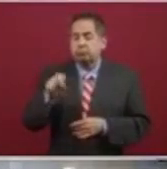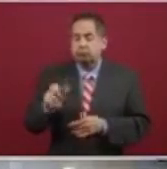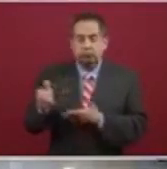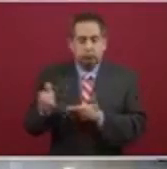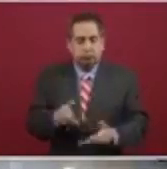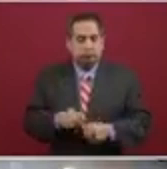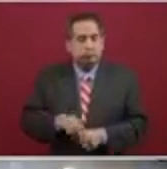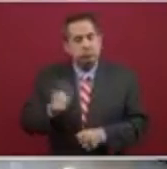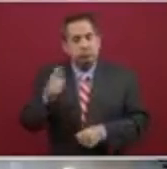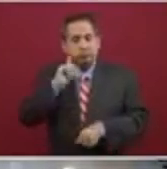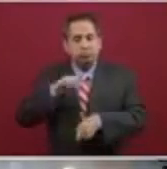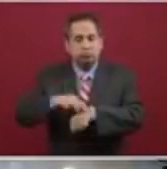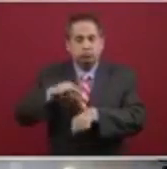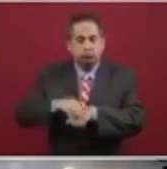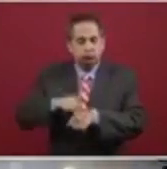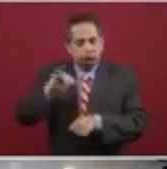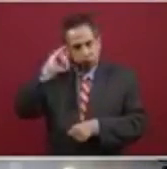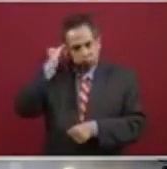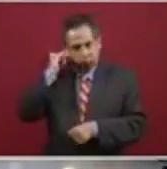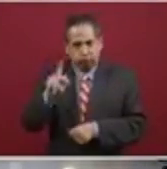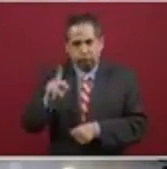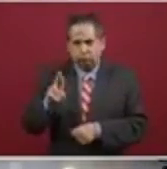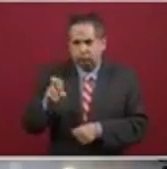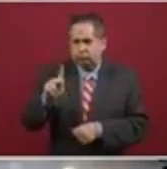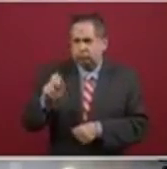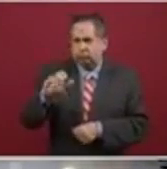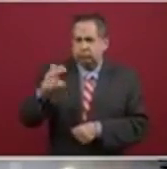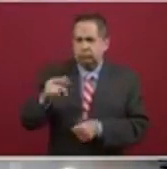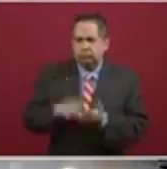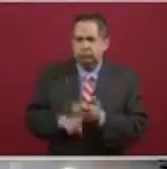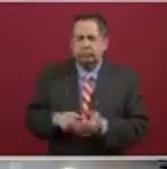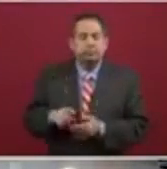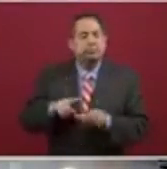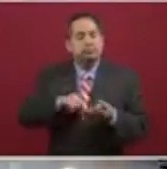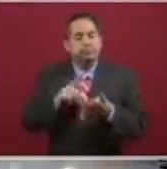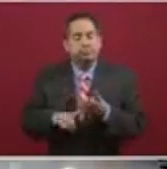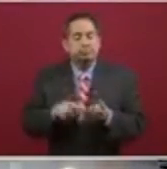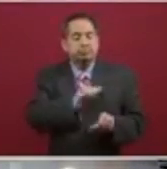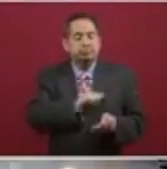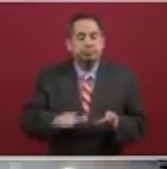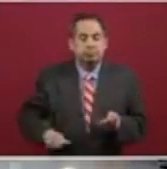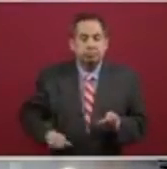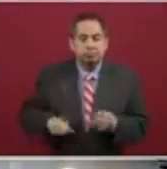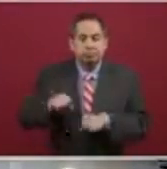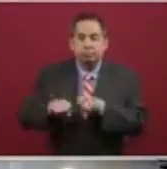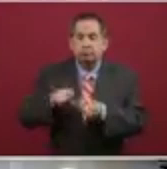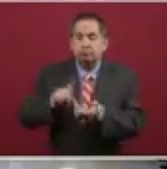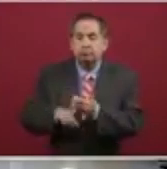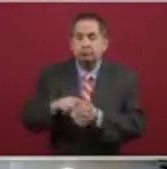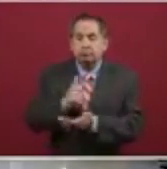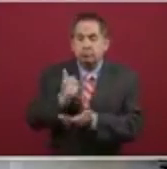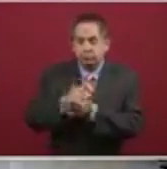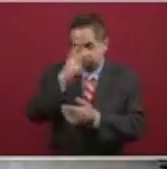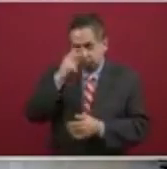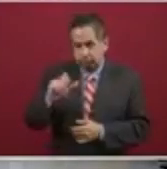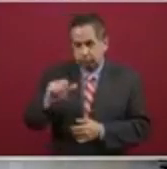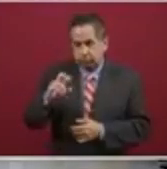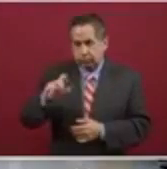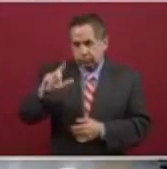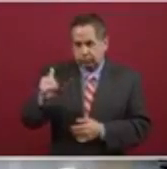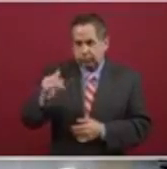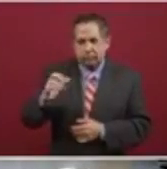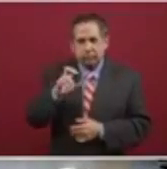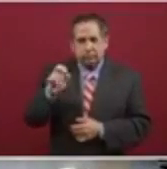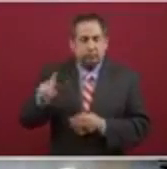la médica purépecha Berta Dimas Huacuz, la alcaldesa de la bicicleta en la Ciudad de México, Areli Carreón,